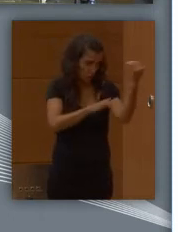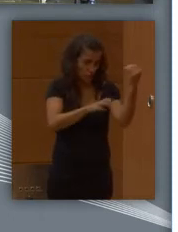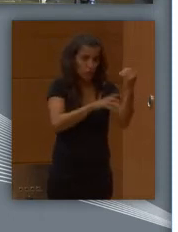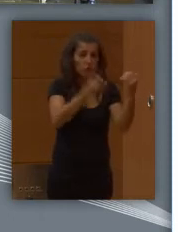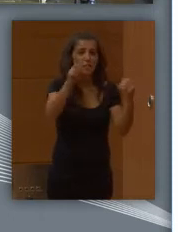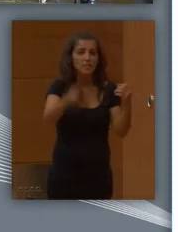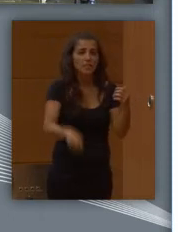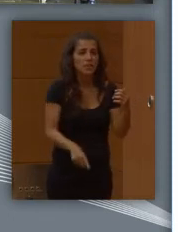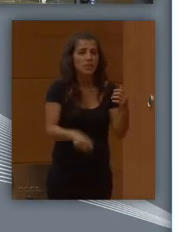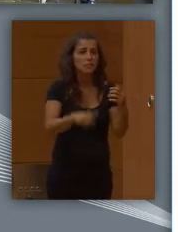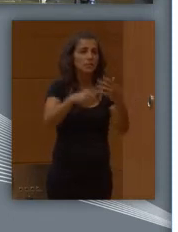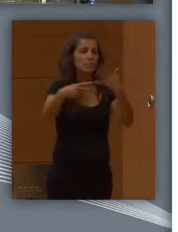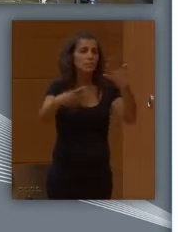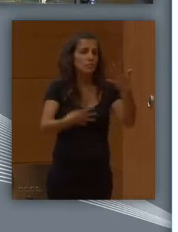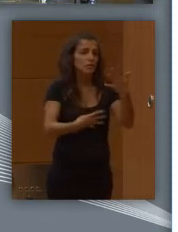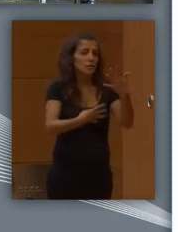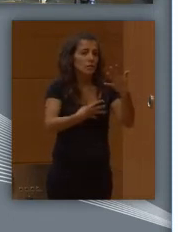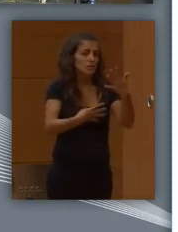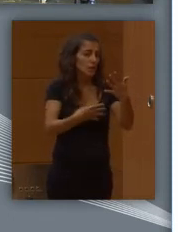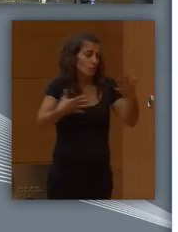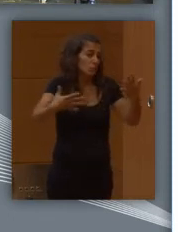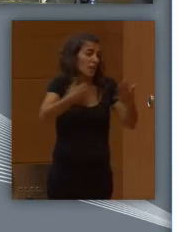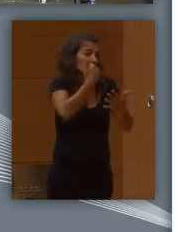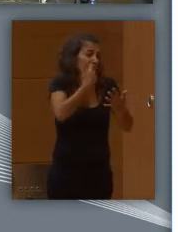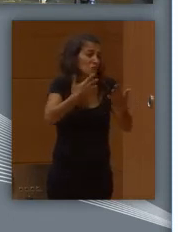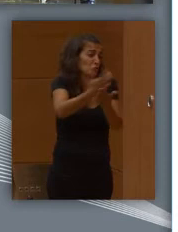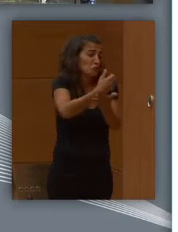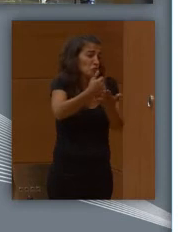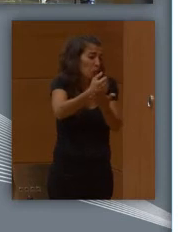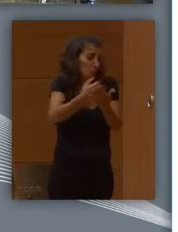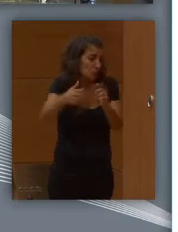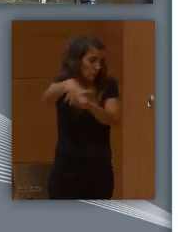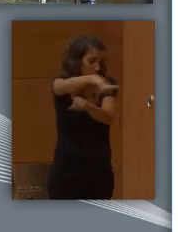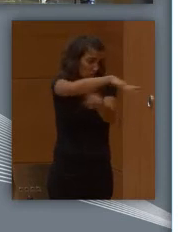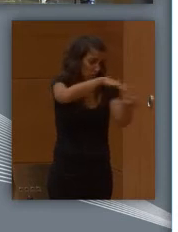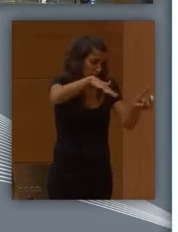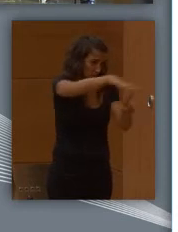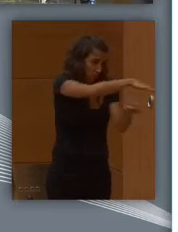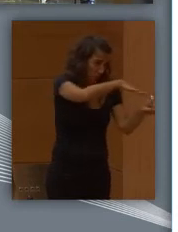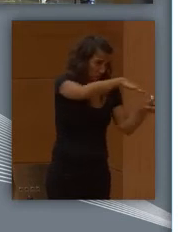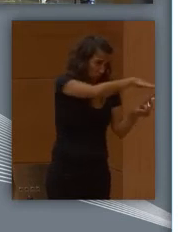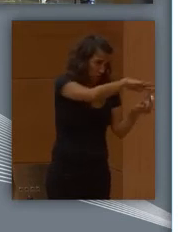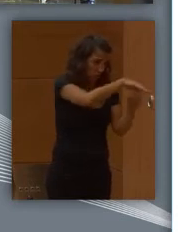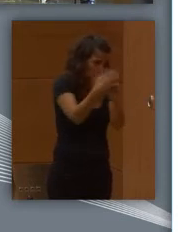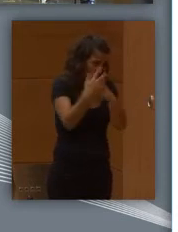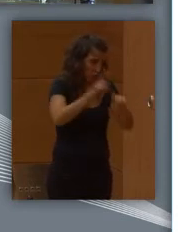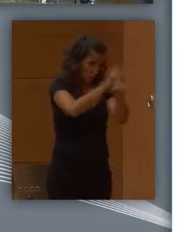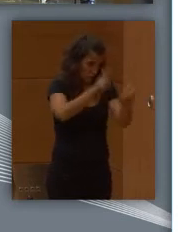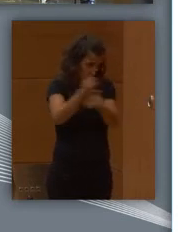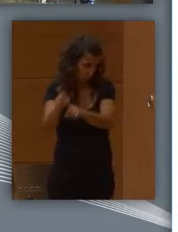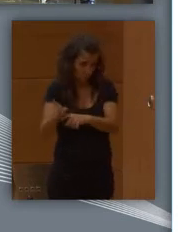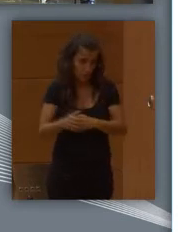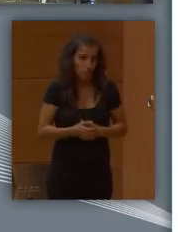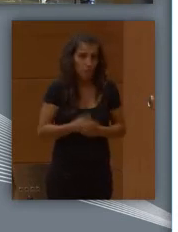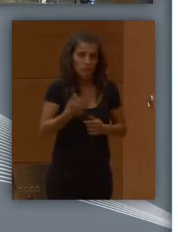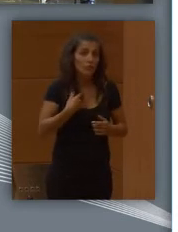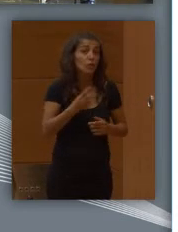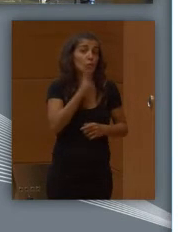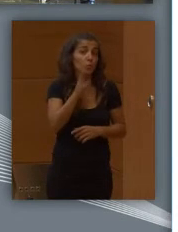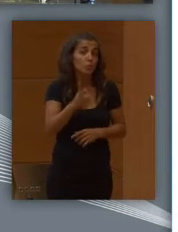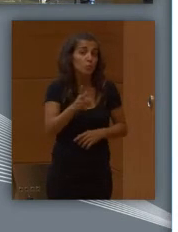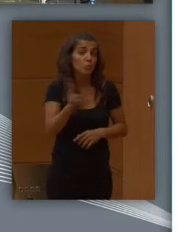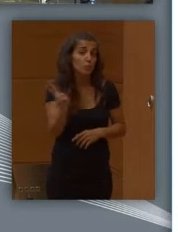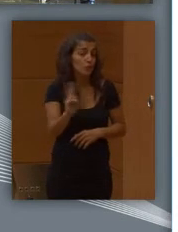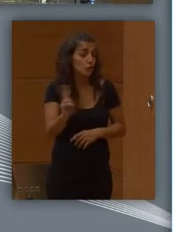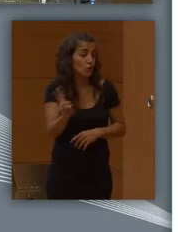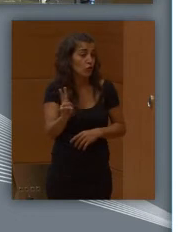está prácticamente en todos los entornos, por no decir en todos. Voy a hablar un poquito de la versión iPhone, muy poquito ya, porque no me quiero extender